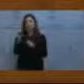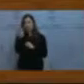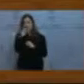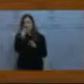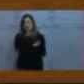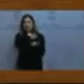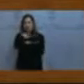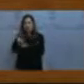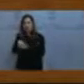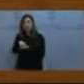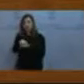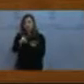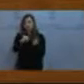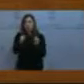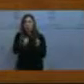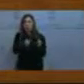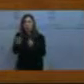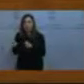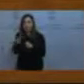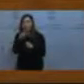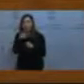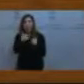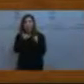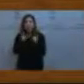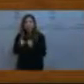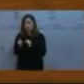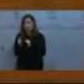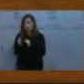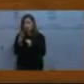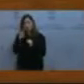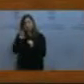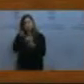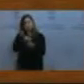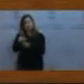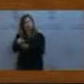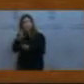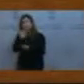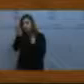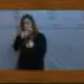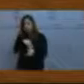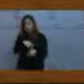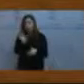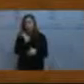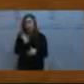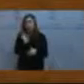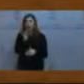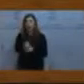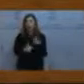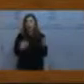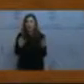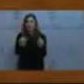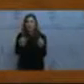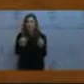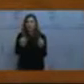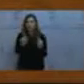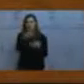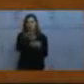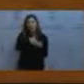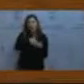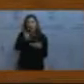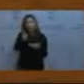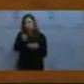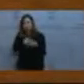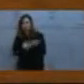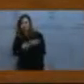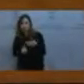los que ahora no van a tener esos ingresos o se va a llevar a cabo aparte? Hablaba usted de dar cobertura a la gente que más lo necesita cuando más lo